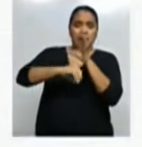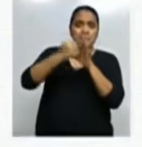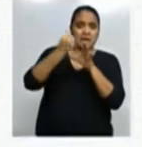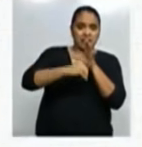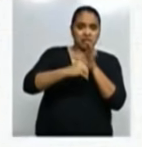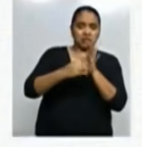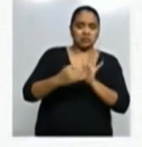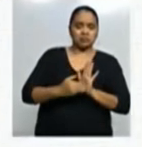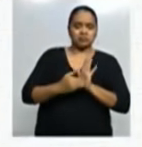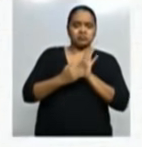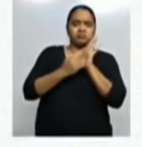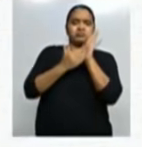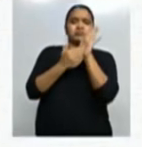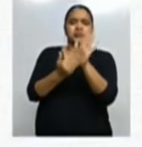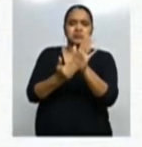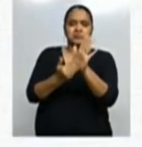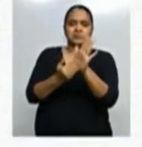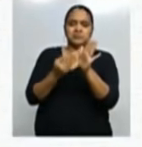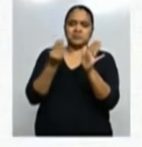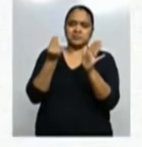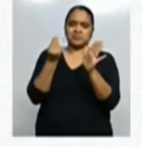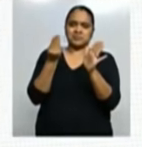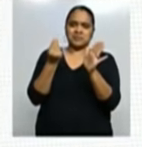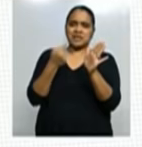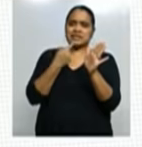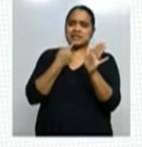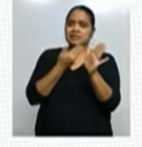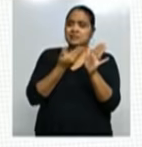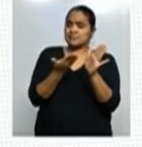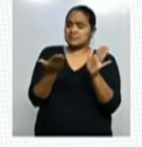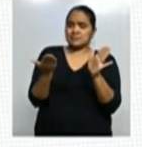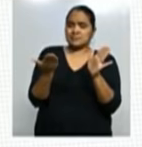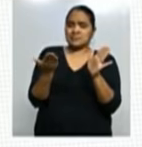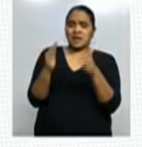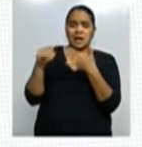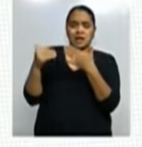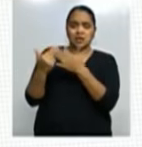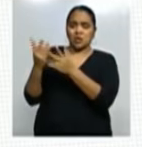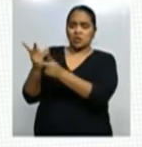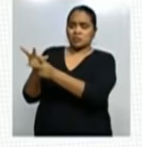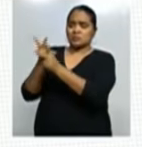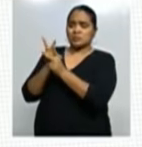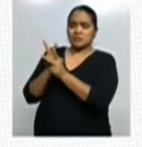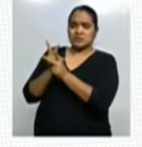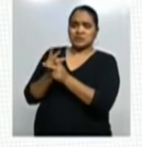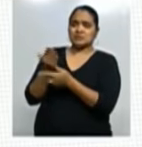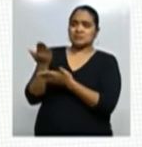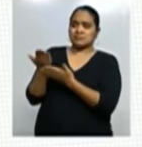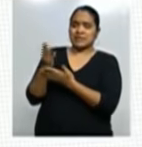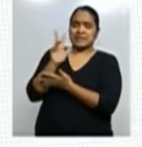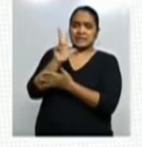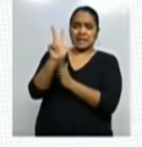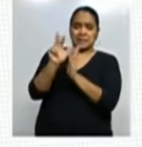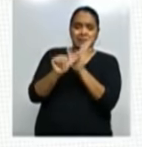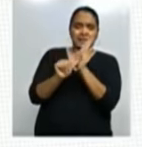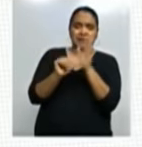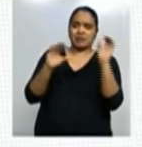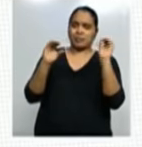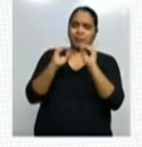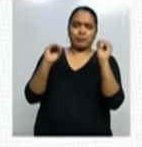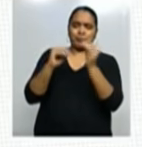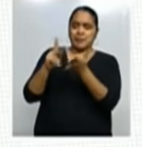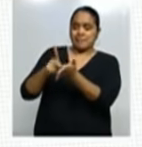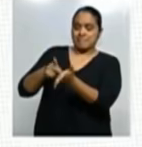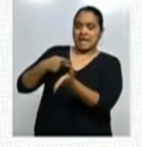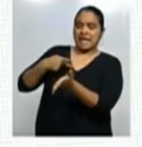sacrificio, sino un valor público de decirle a todos nuestros prestatarios: señores, durante 3 meses no van a